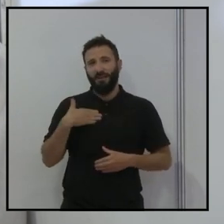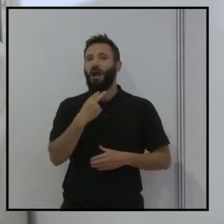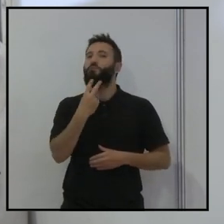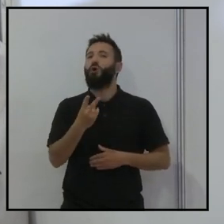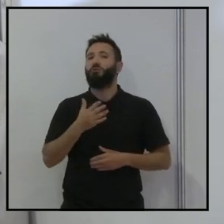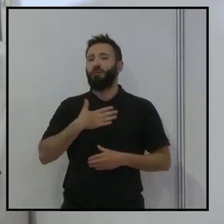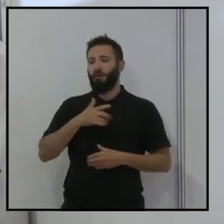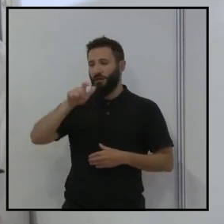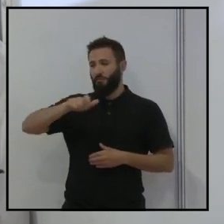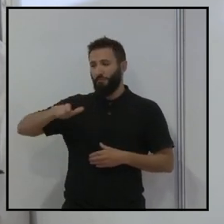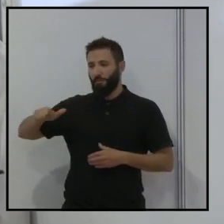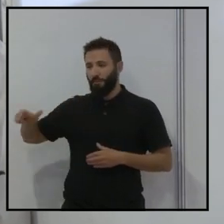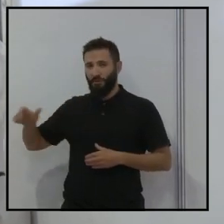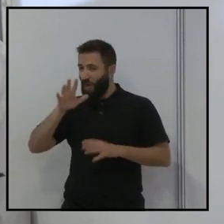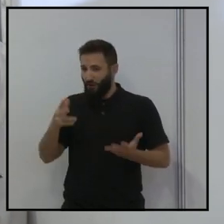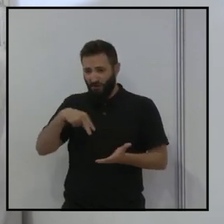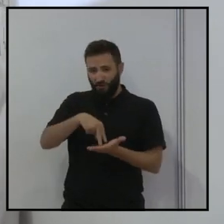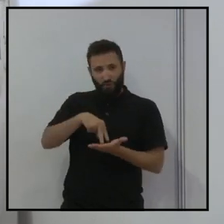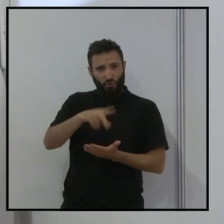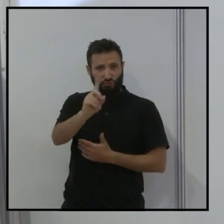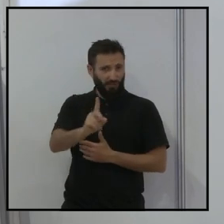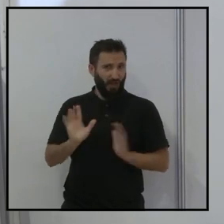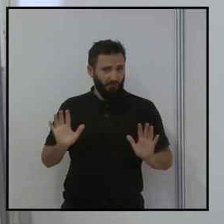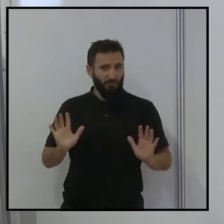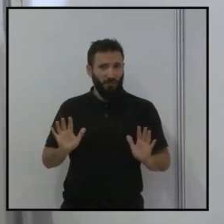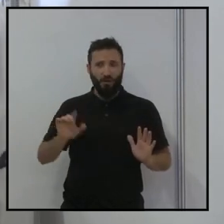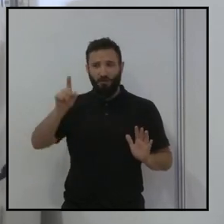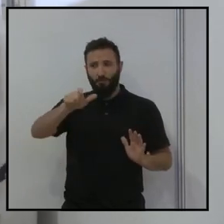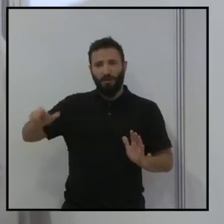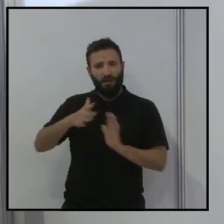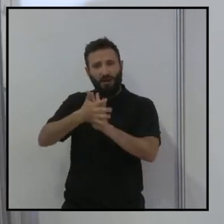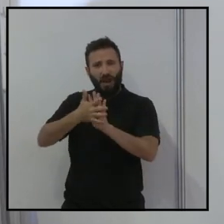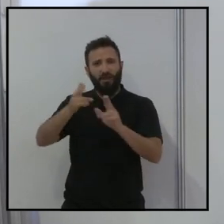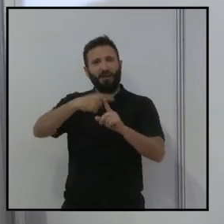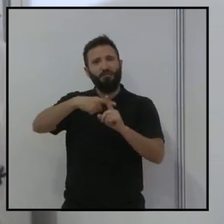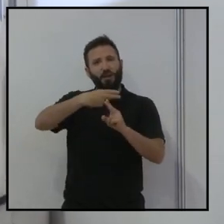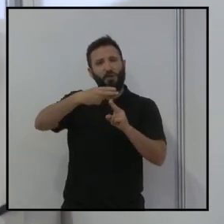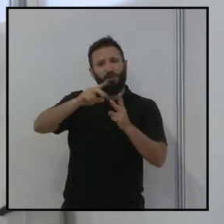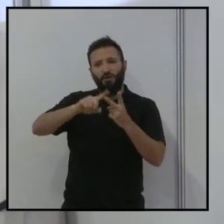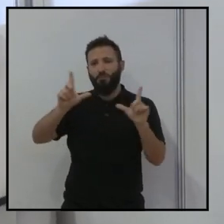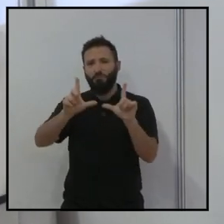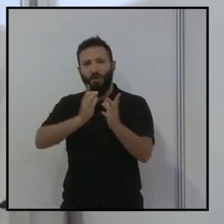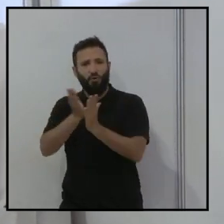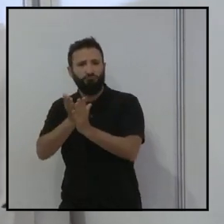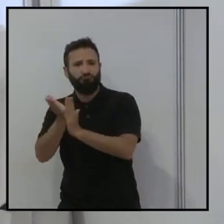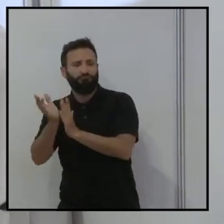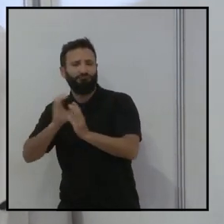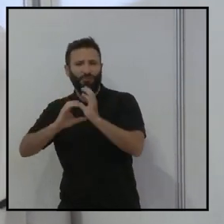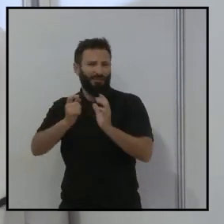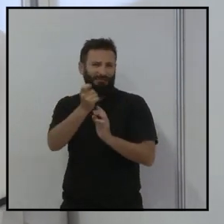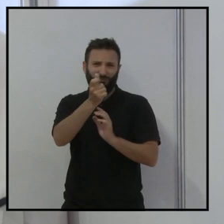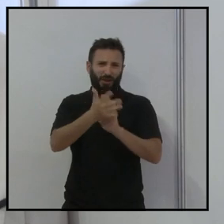personas que no están aquí, probablemente, y de las que se habla muy poco a nivel político, a nivel de medios.